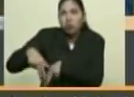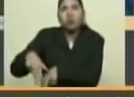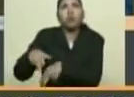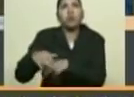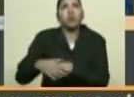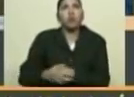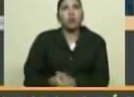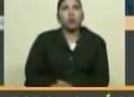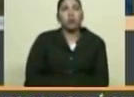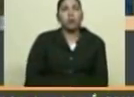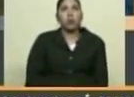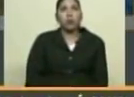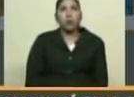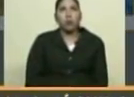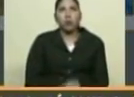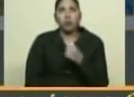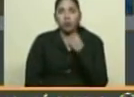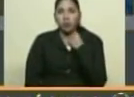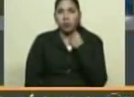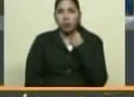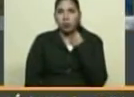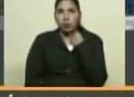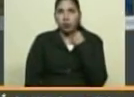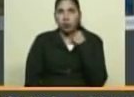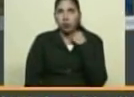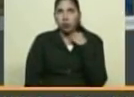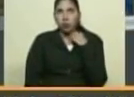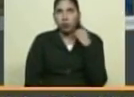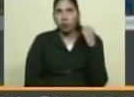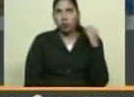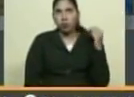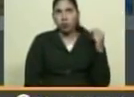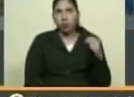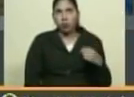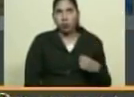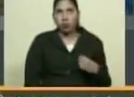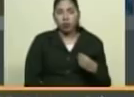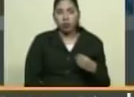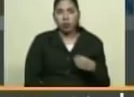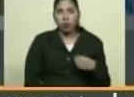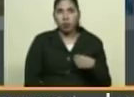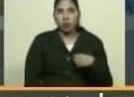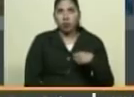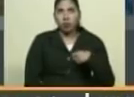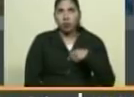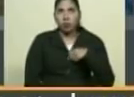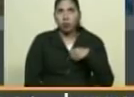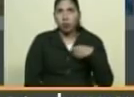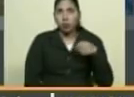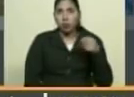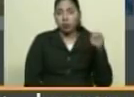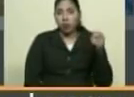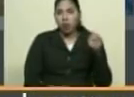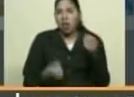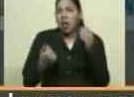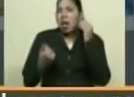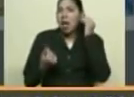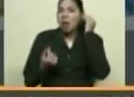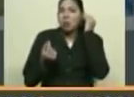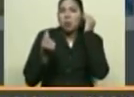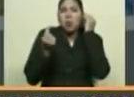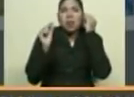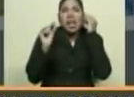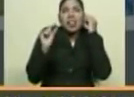quisieran sentir eso? Y no decir, por aquí pasó Chávez un minuto, no, pasó 3 años aquí en el